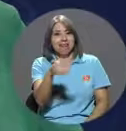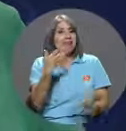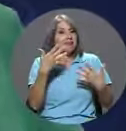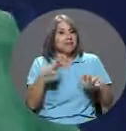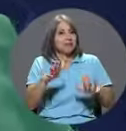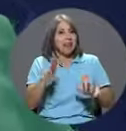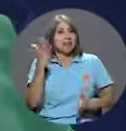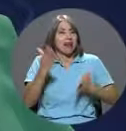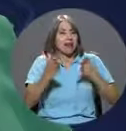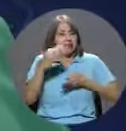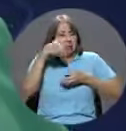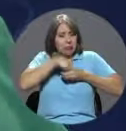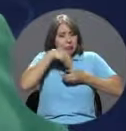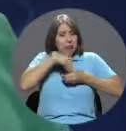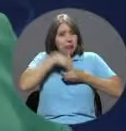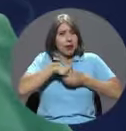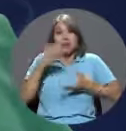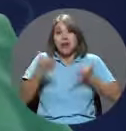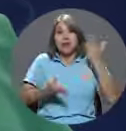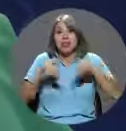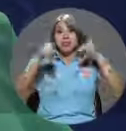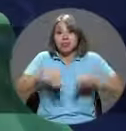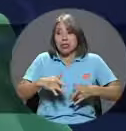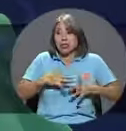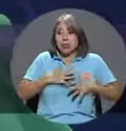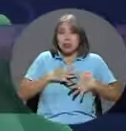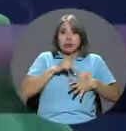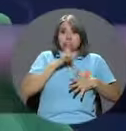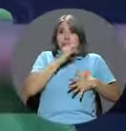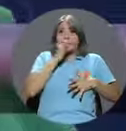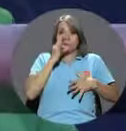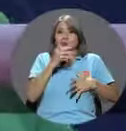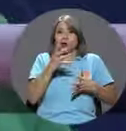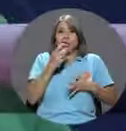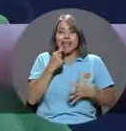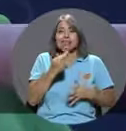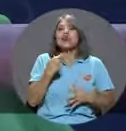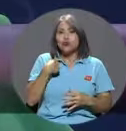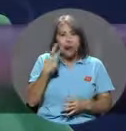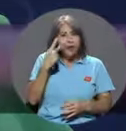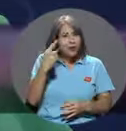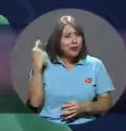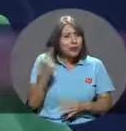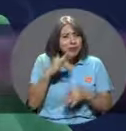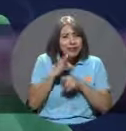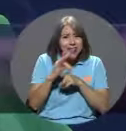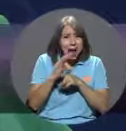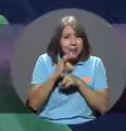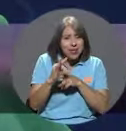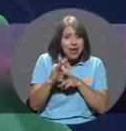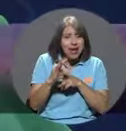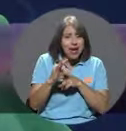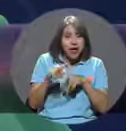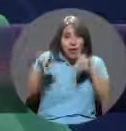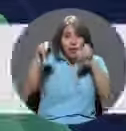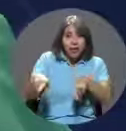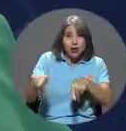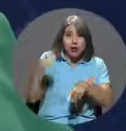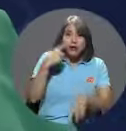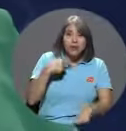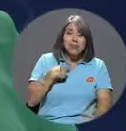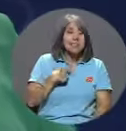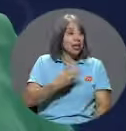muy, muy arraigada y que la persona no se atreva a mencionarlo. Yo eso lo veo constantemente en terapia, cuando la persona me dice,